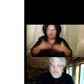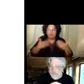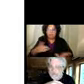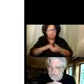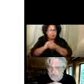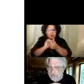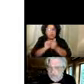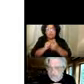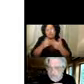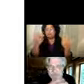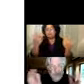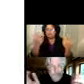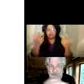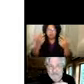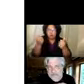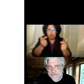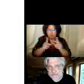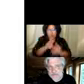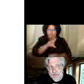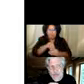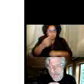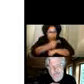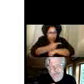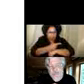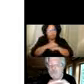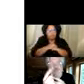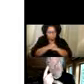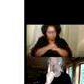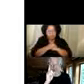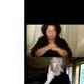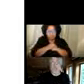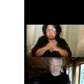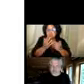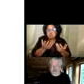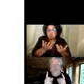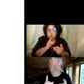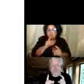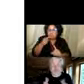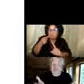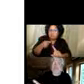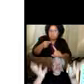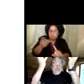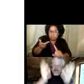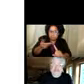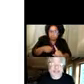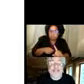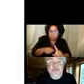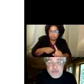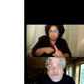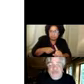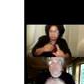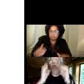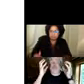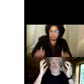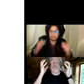nuestra alianza nacional de proveedores de soporte directo nos complace tanto trabajar con todos ustedes. realmente tenemos un